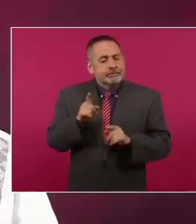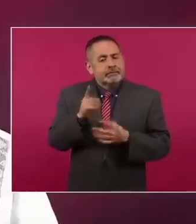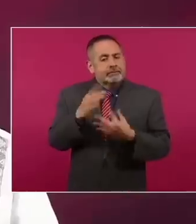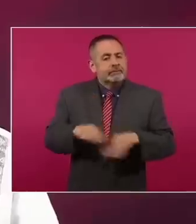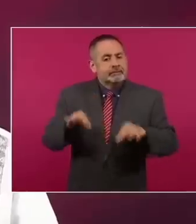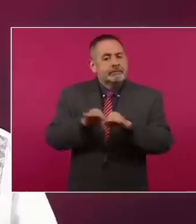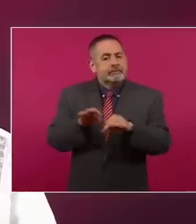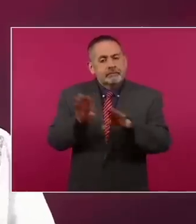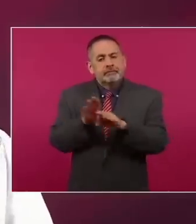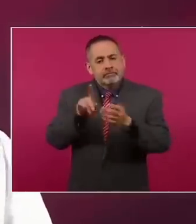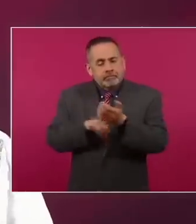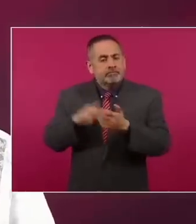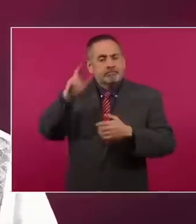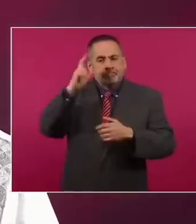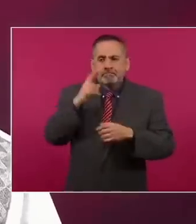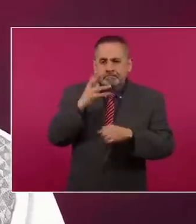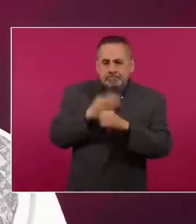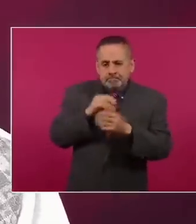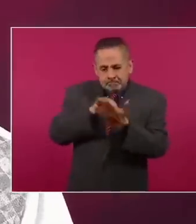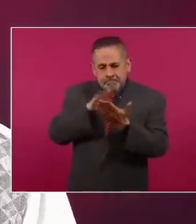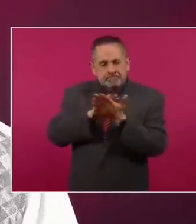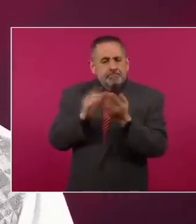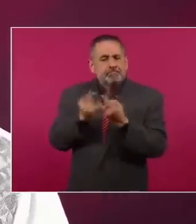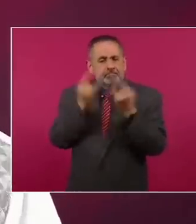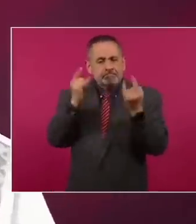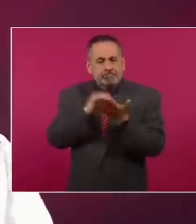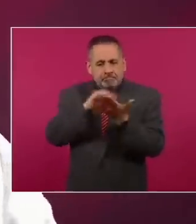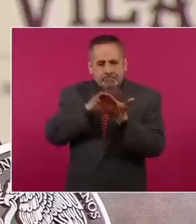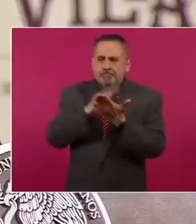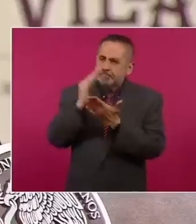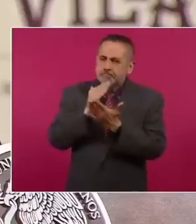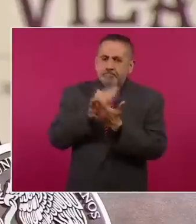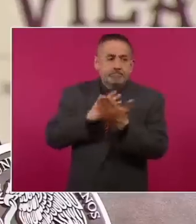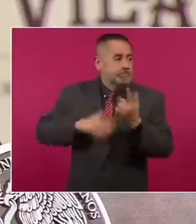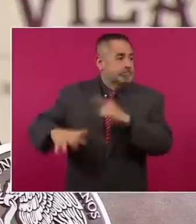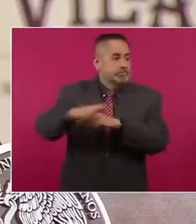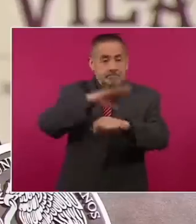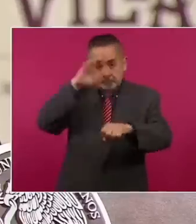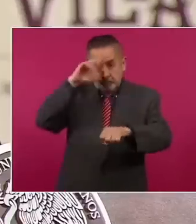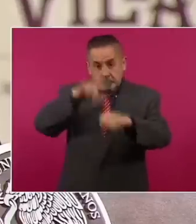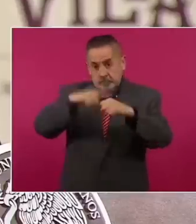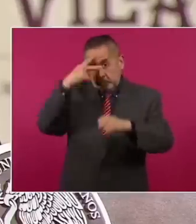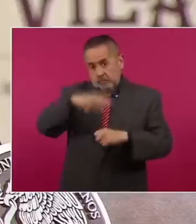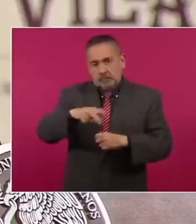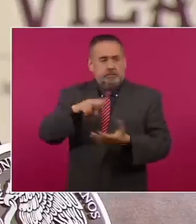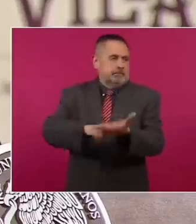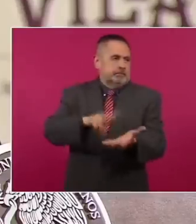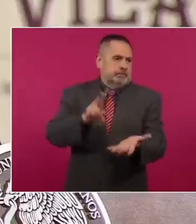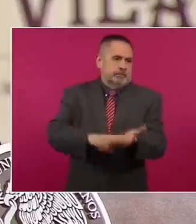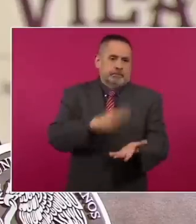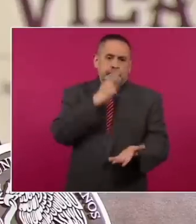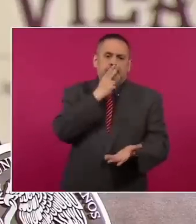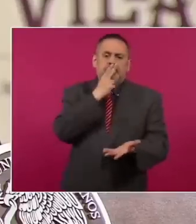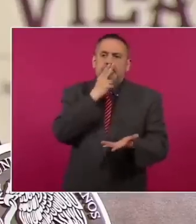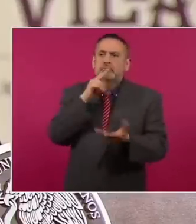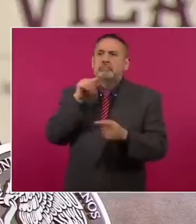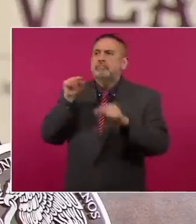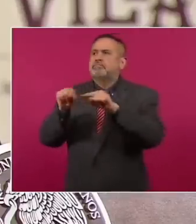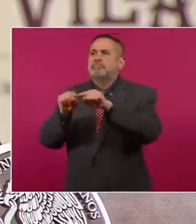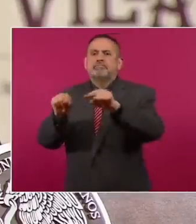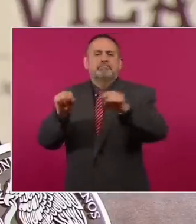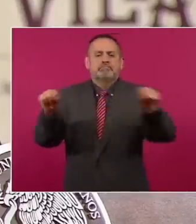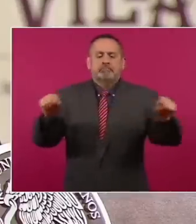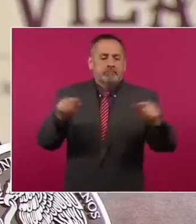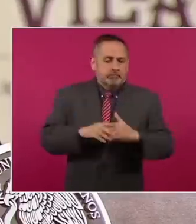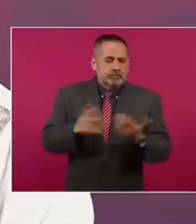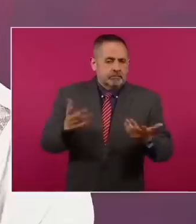importancia de la referencia histórica de estos monumentos en la cultura de nuestro país. Los trabajos de la catedral ya